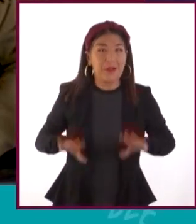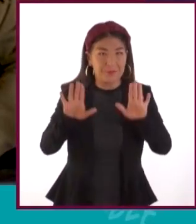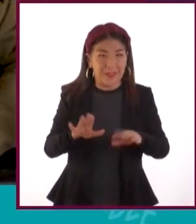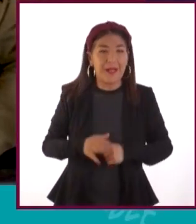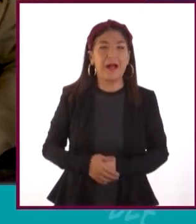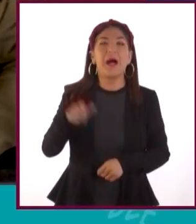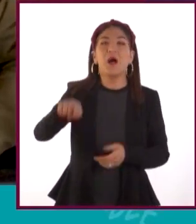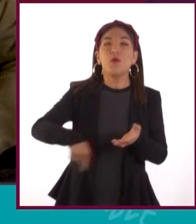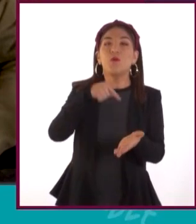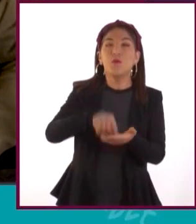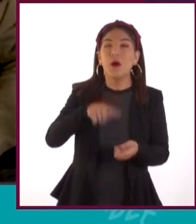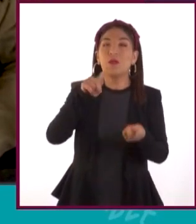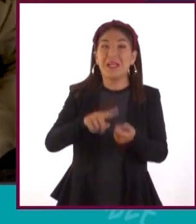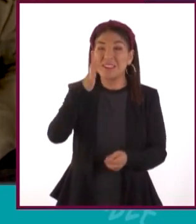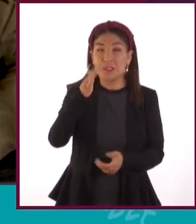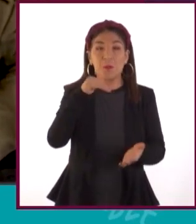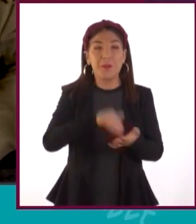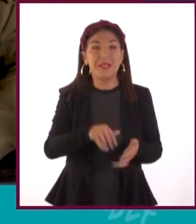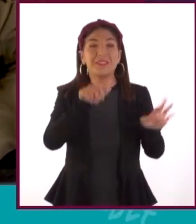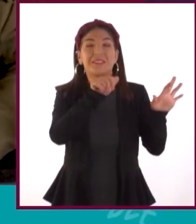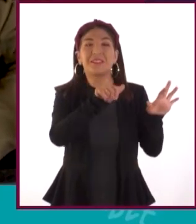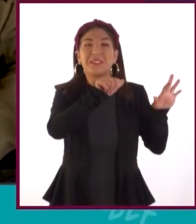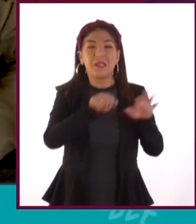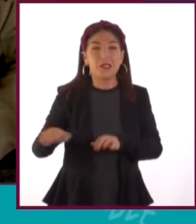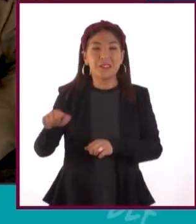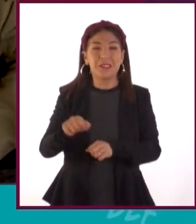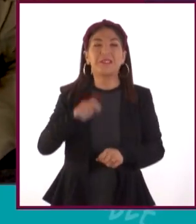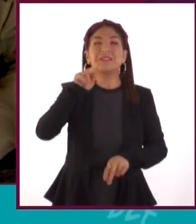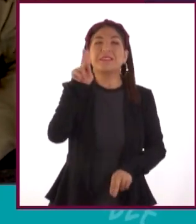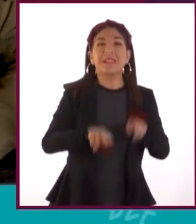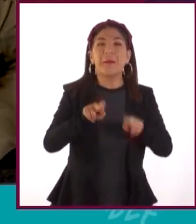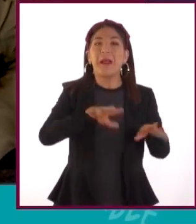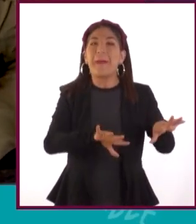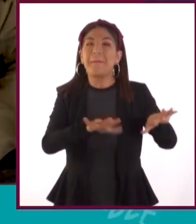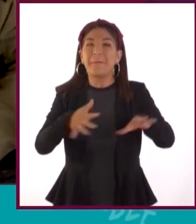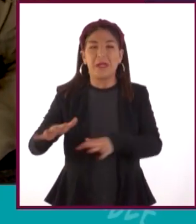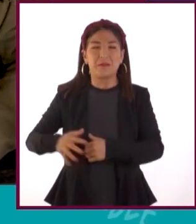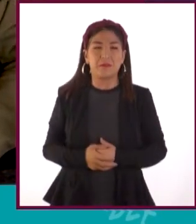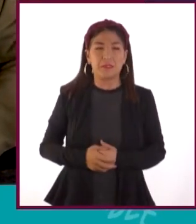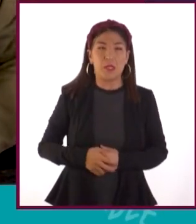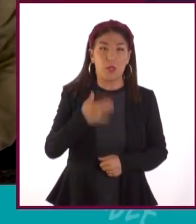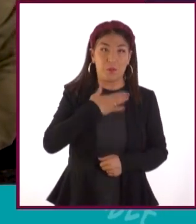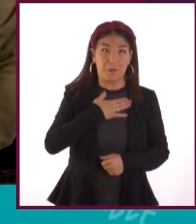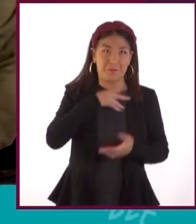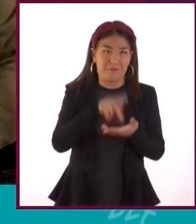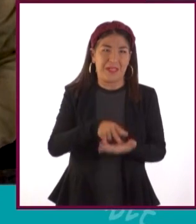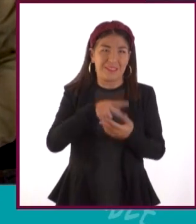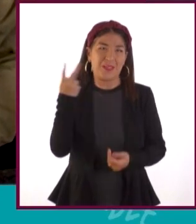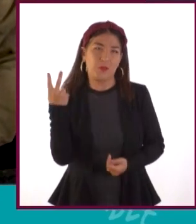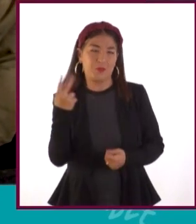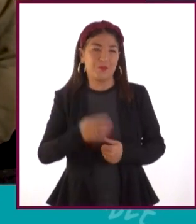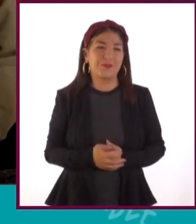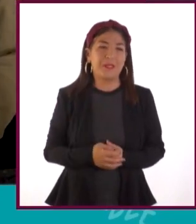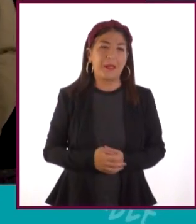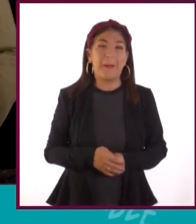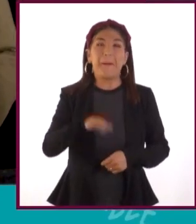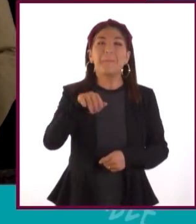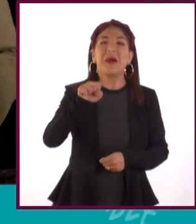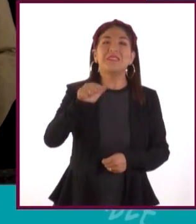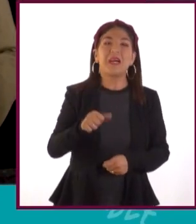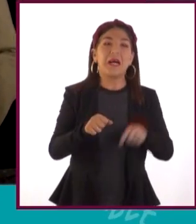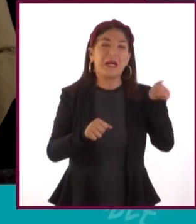parece si les explicamos cómo calculamos tu peso en lo más alto del pico de Orizaba? Va. Sería algo así como: ¿cuál es el peso